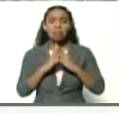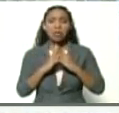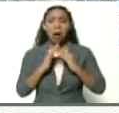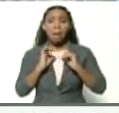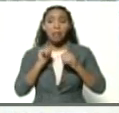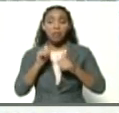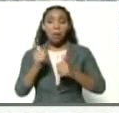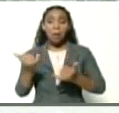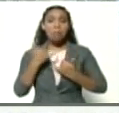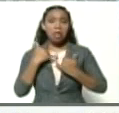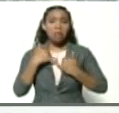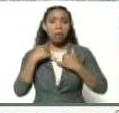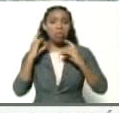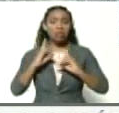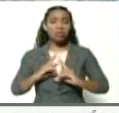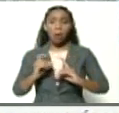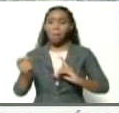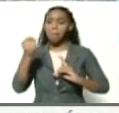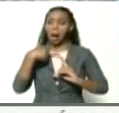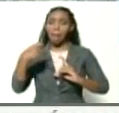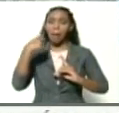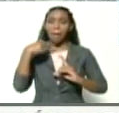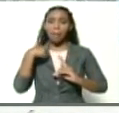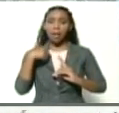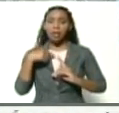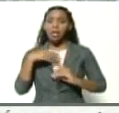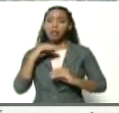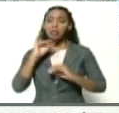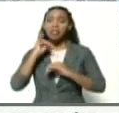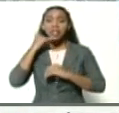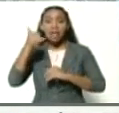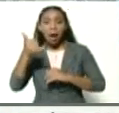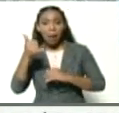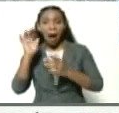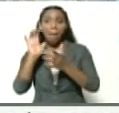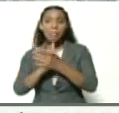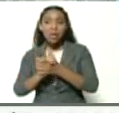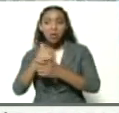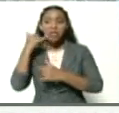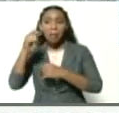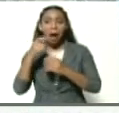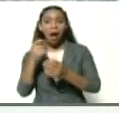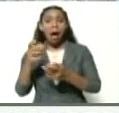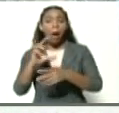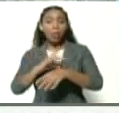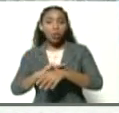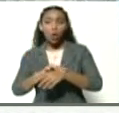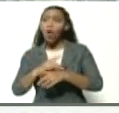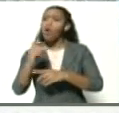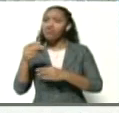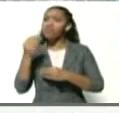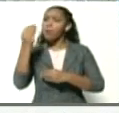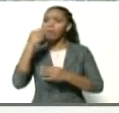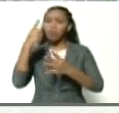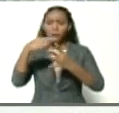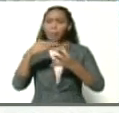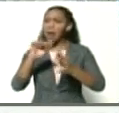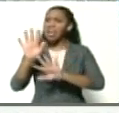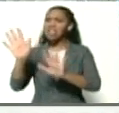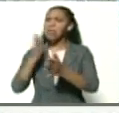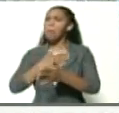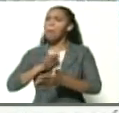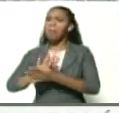empezó a automedicarse. Y ya van a algún médico o una enfermera amigo y le dice, no, tómate esto, esto, eso te